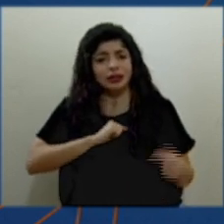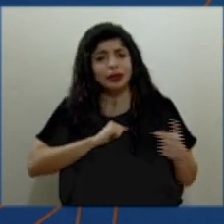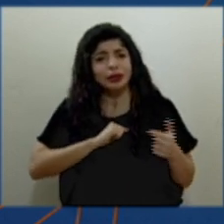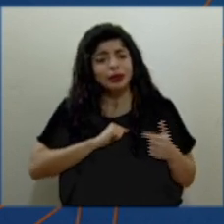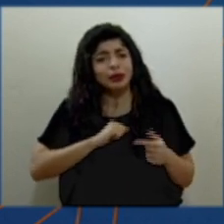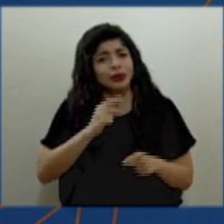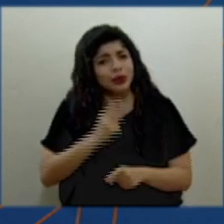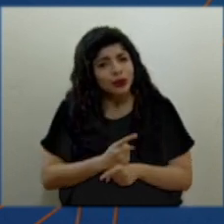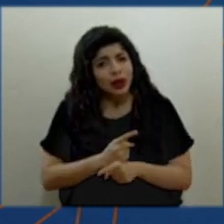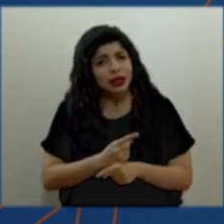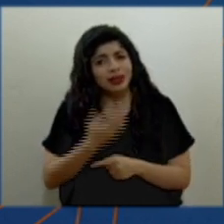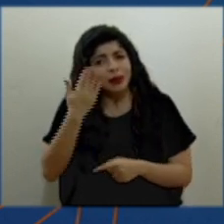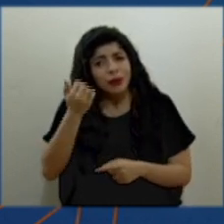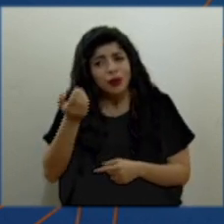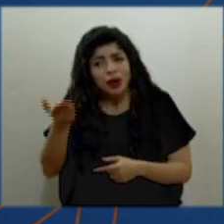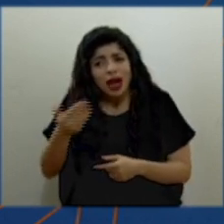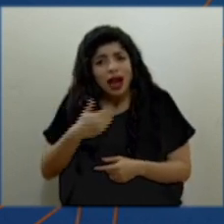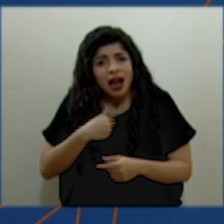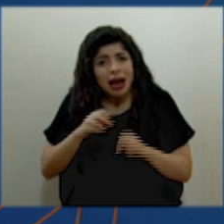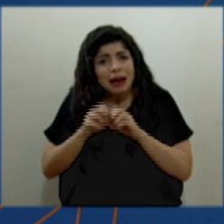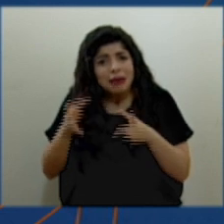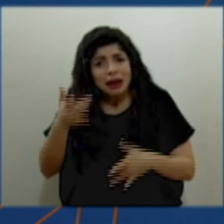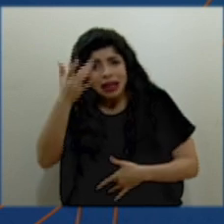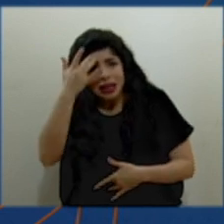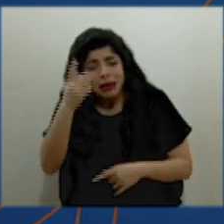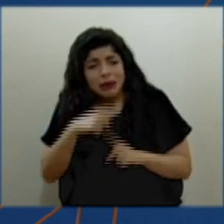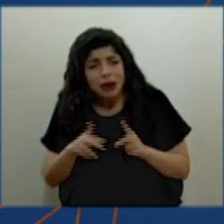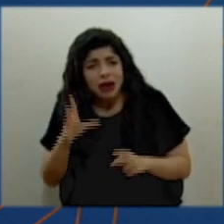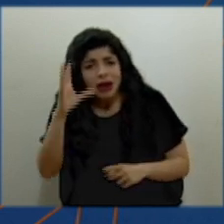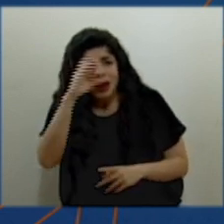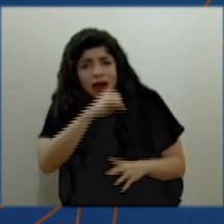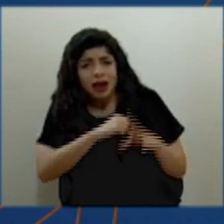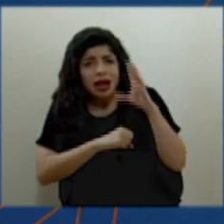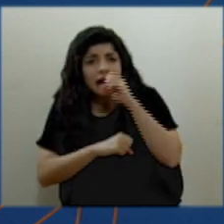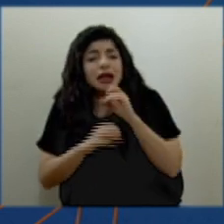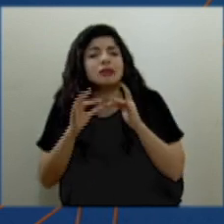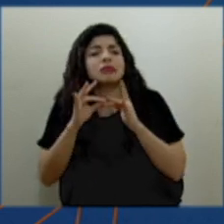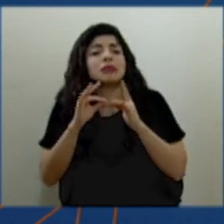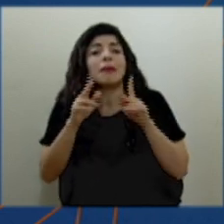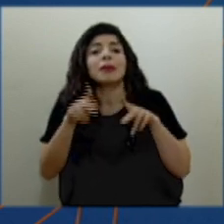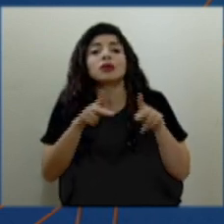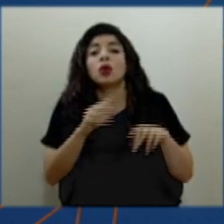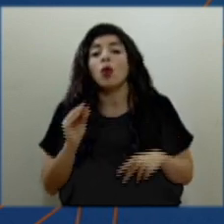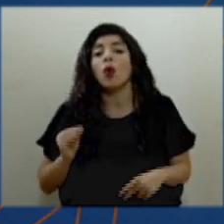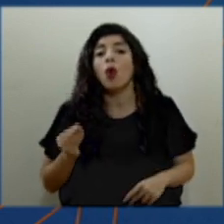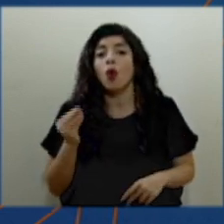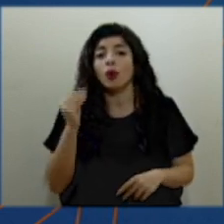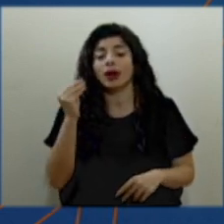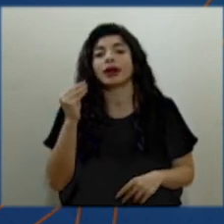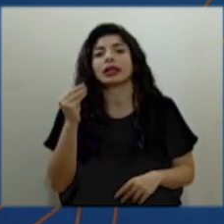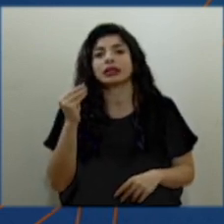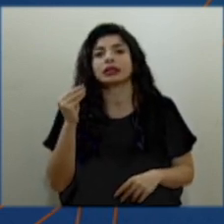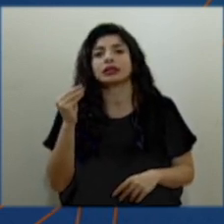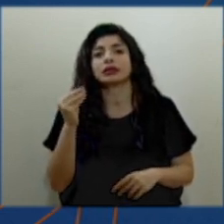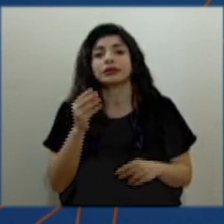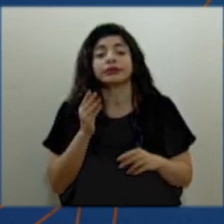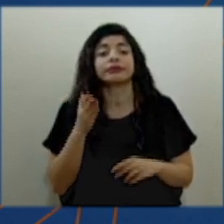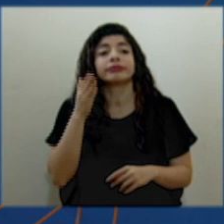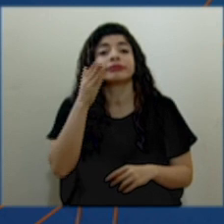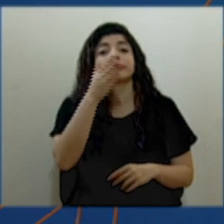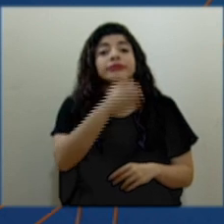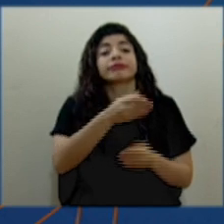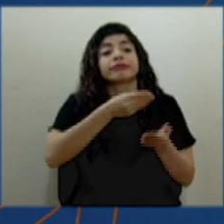comportamiento adecuado en medio de la pandemia, hemos visto principalmente personas jóvenes que